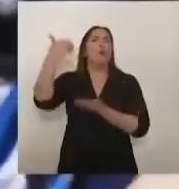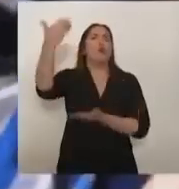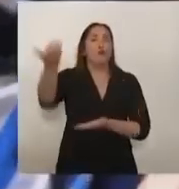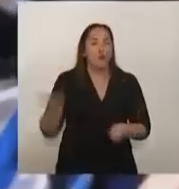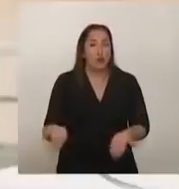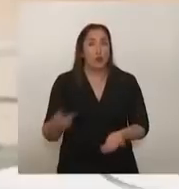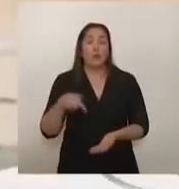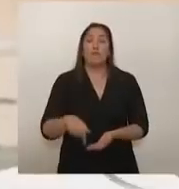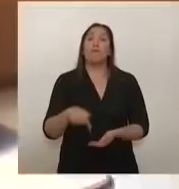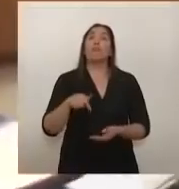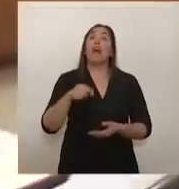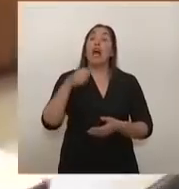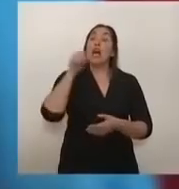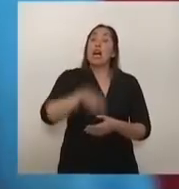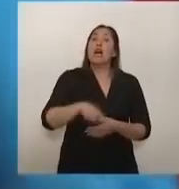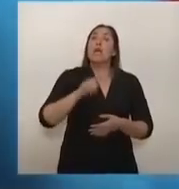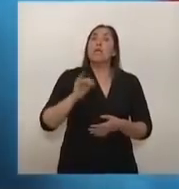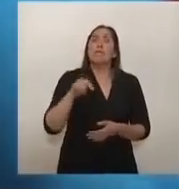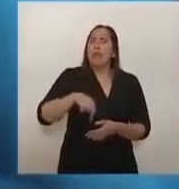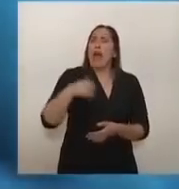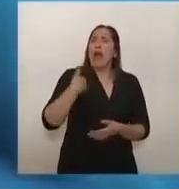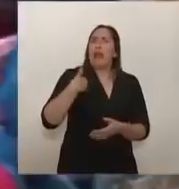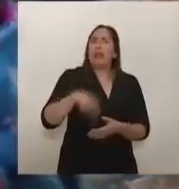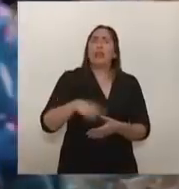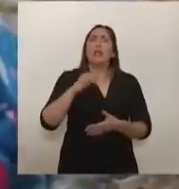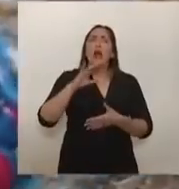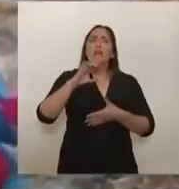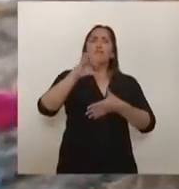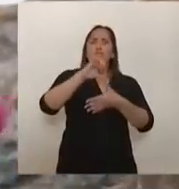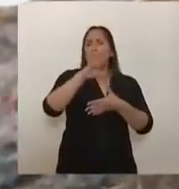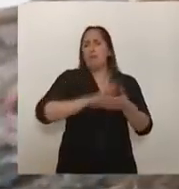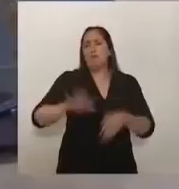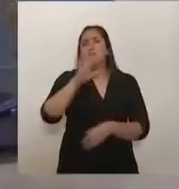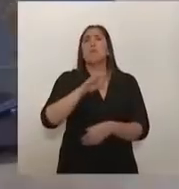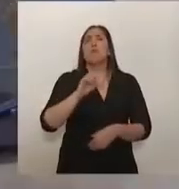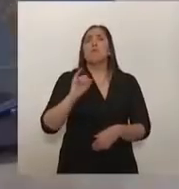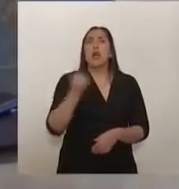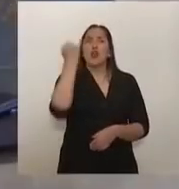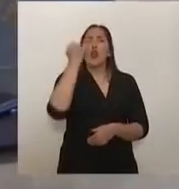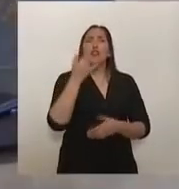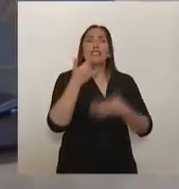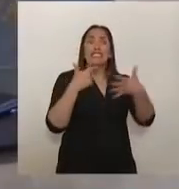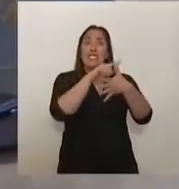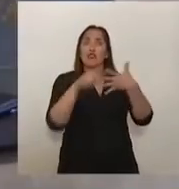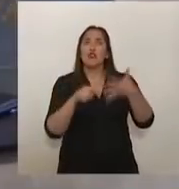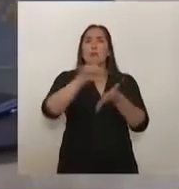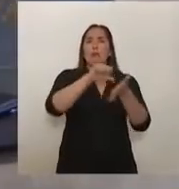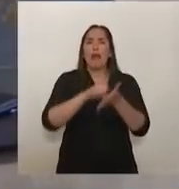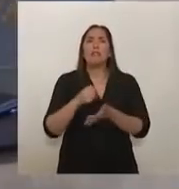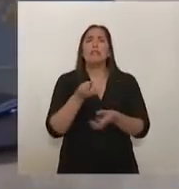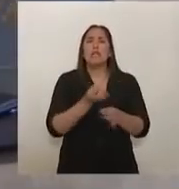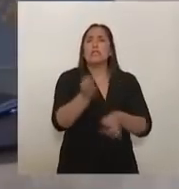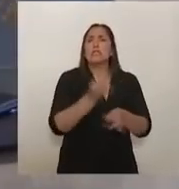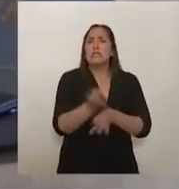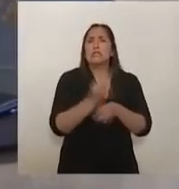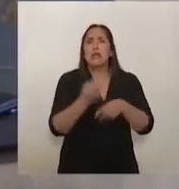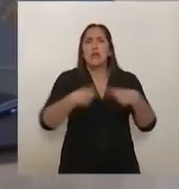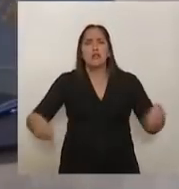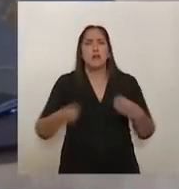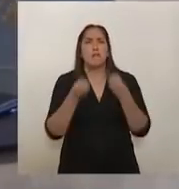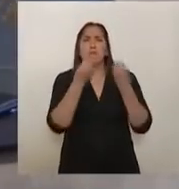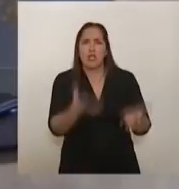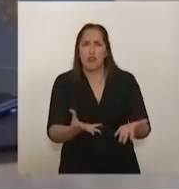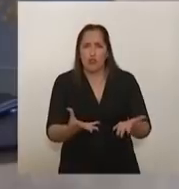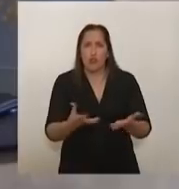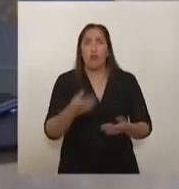uno de los 5 países que mejor enseñan herramientas digitales según la UNESCO. Género. En estos años acompañamos